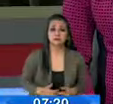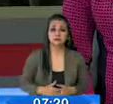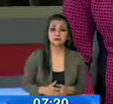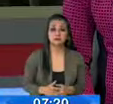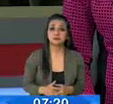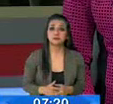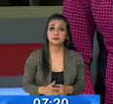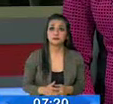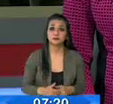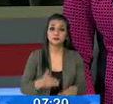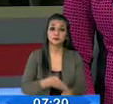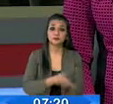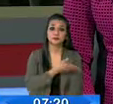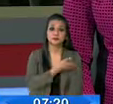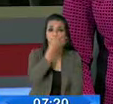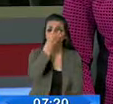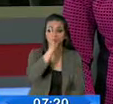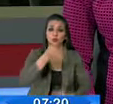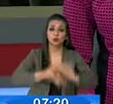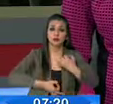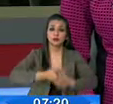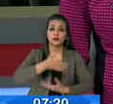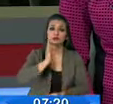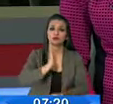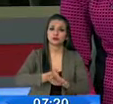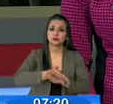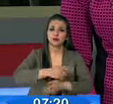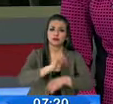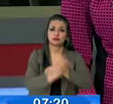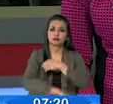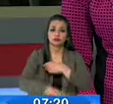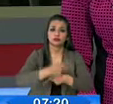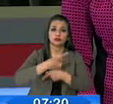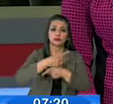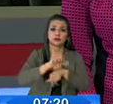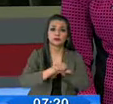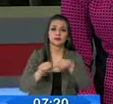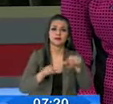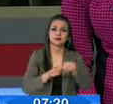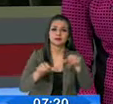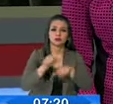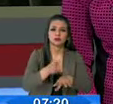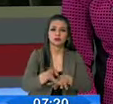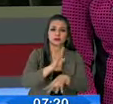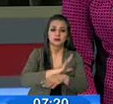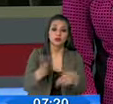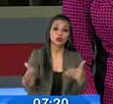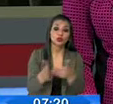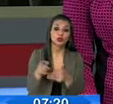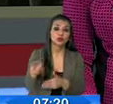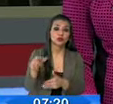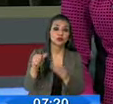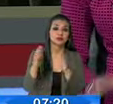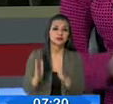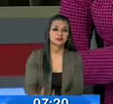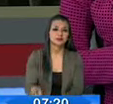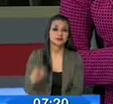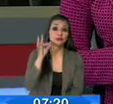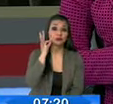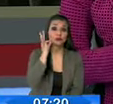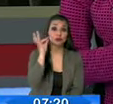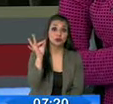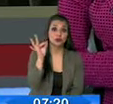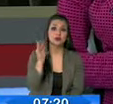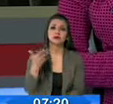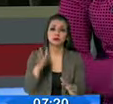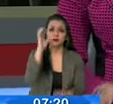Tras la decisión judicial de suspender la sanción impuesta por el Consejo de Administración Legislativa en contra de la legisladora Cristina Reyes, se registran las